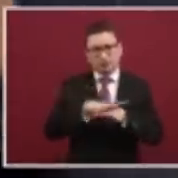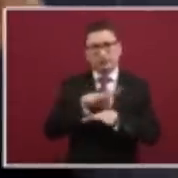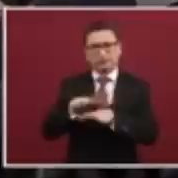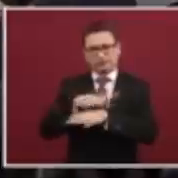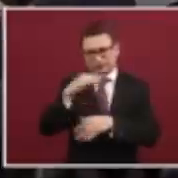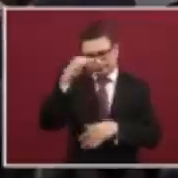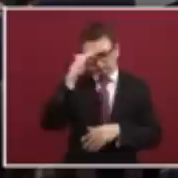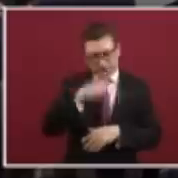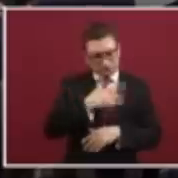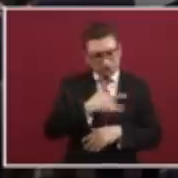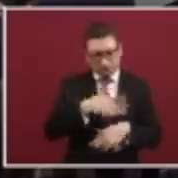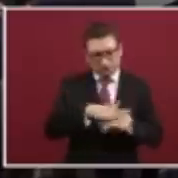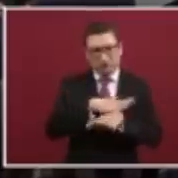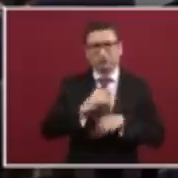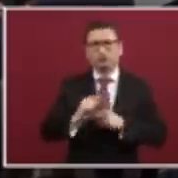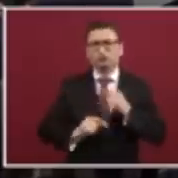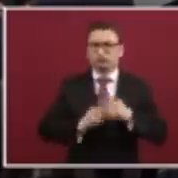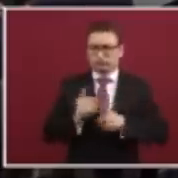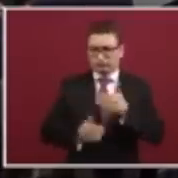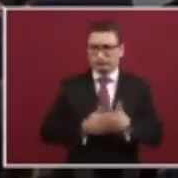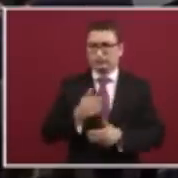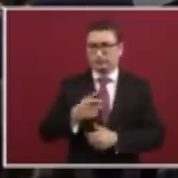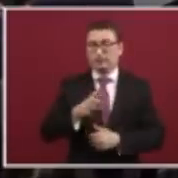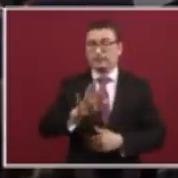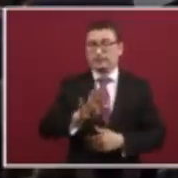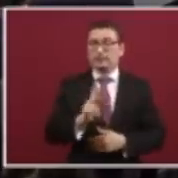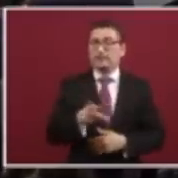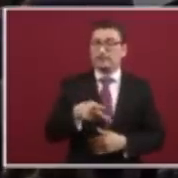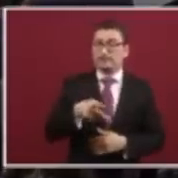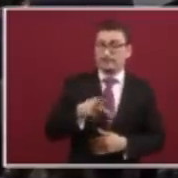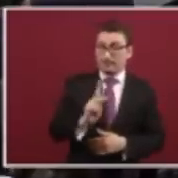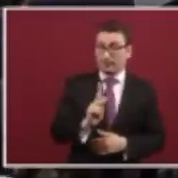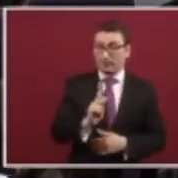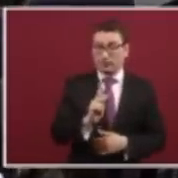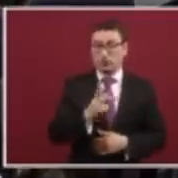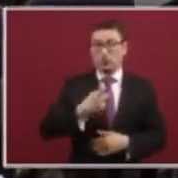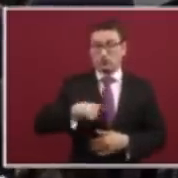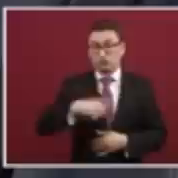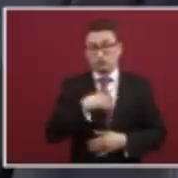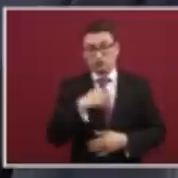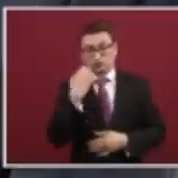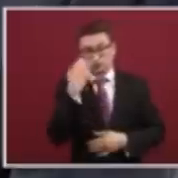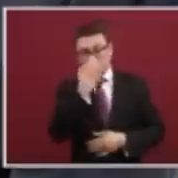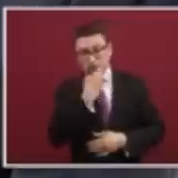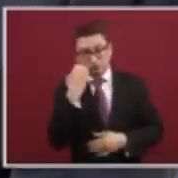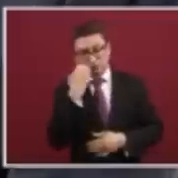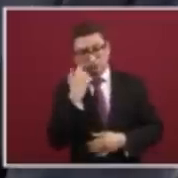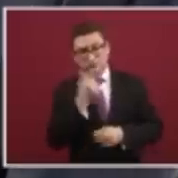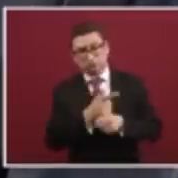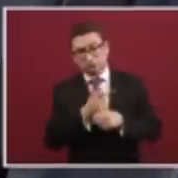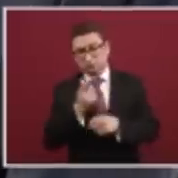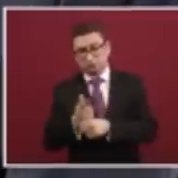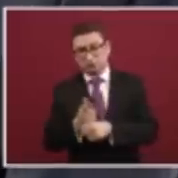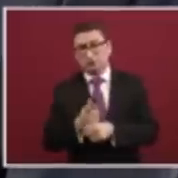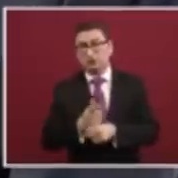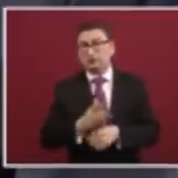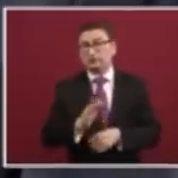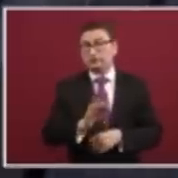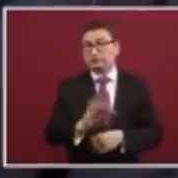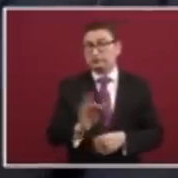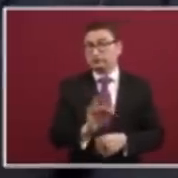se va avanzando, pero si vemos que